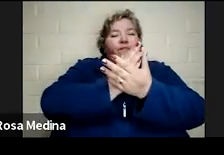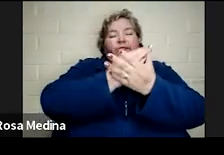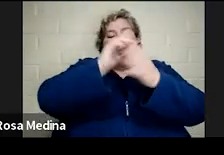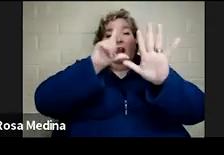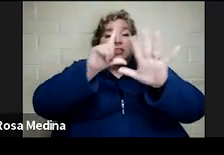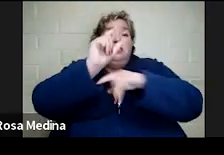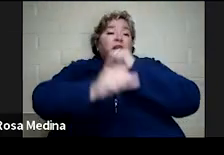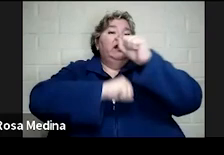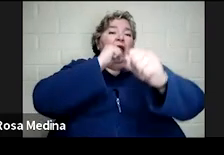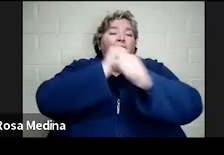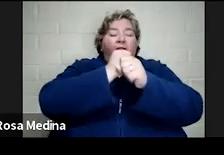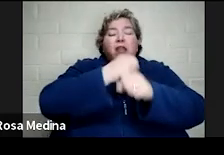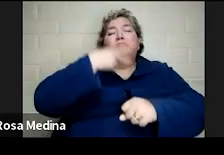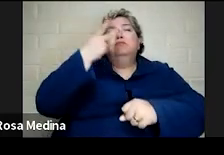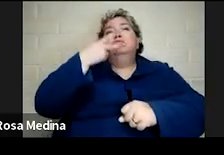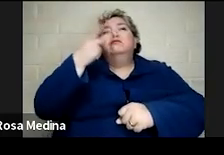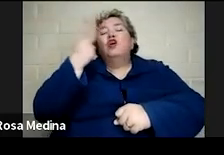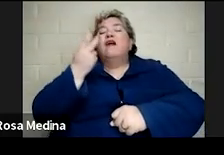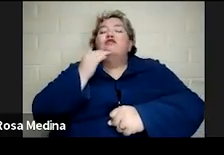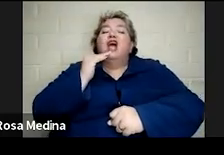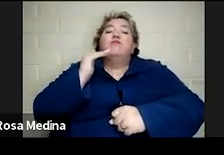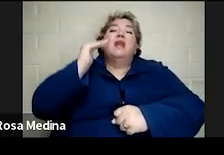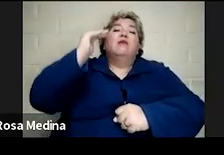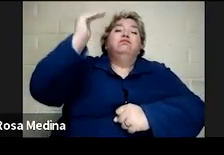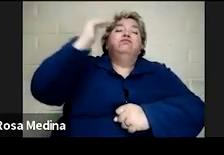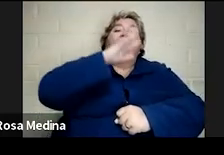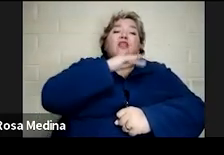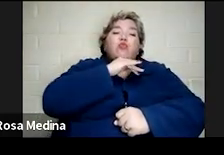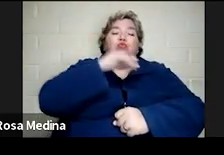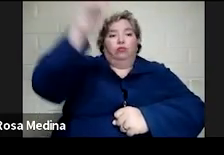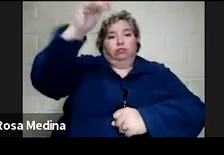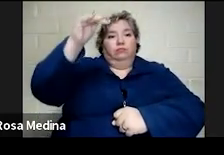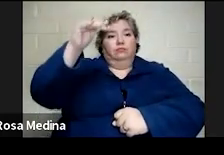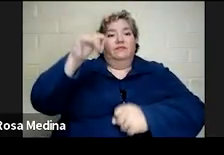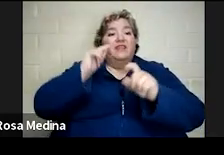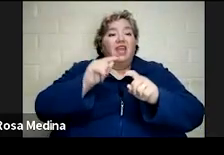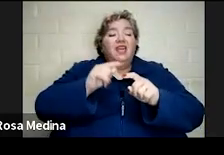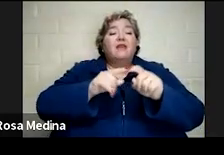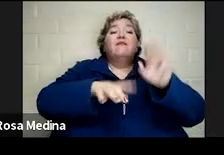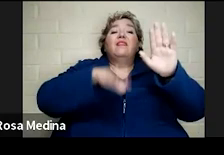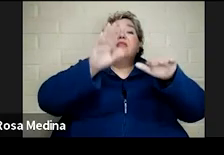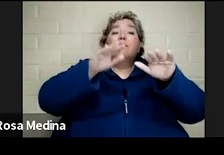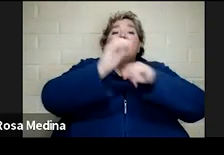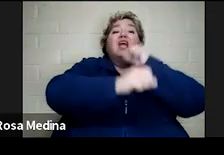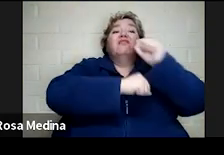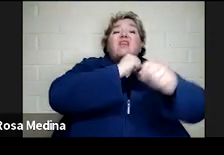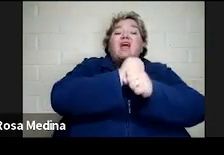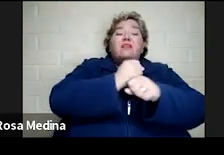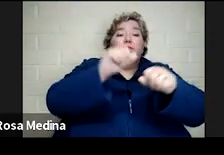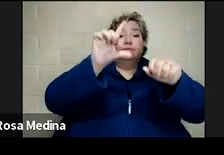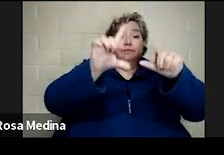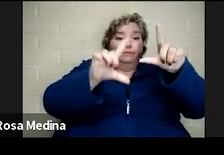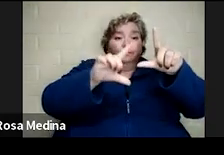un vocabulario como la edad adulta. Y así en cada edad van a haber funciones que se